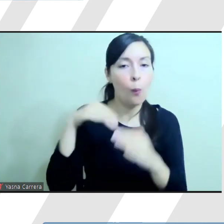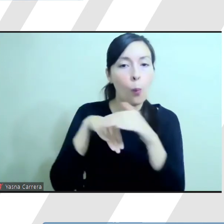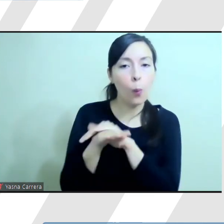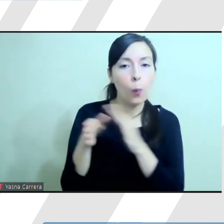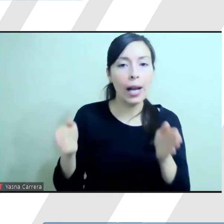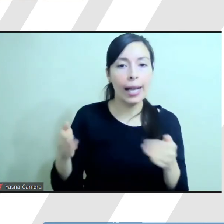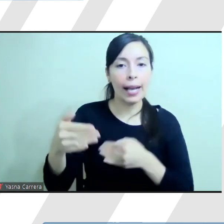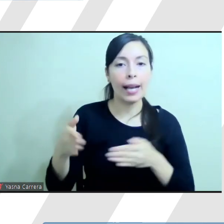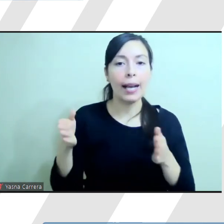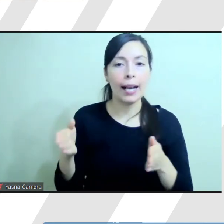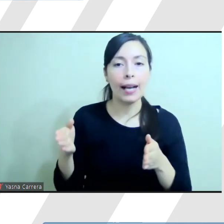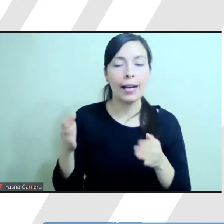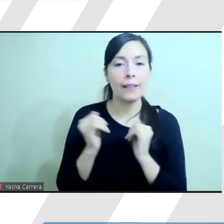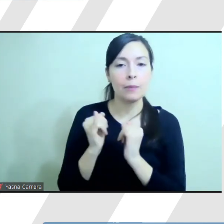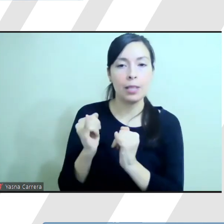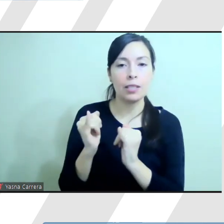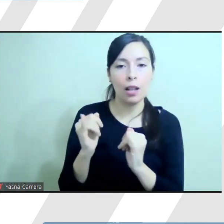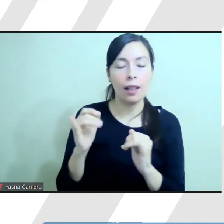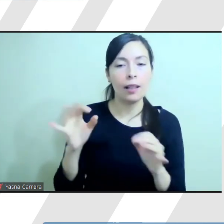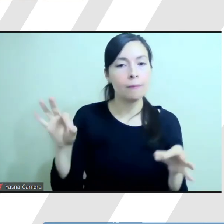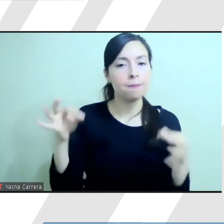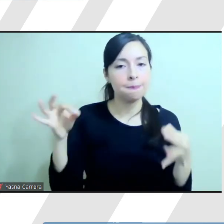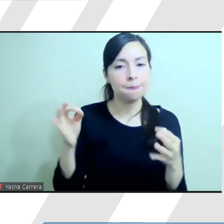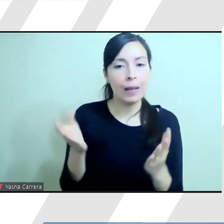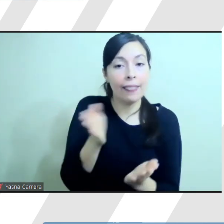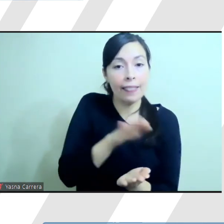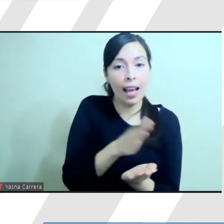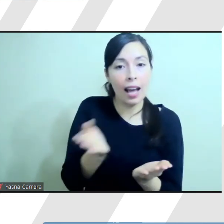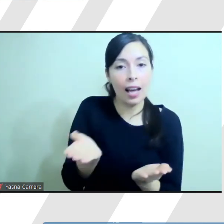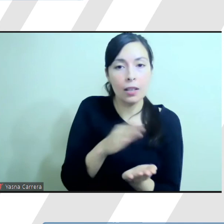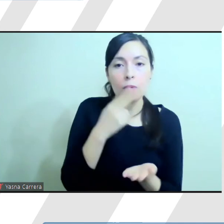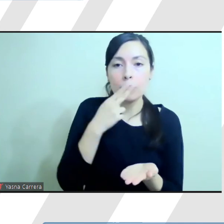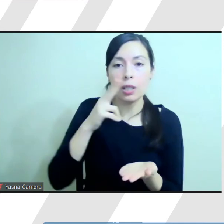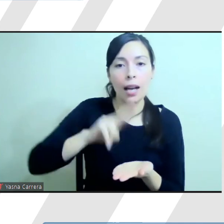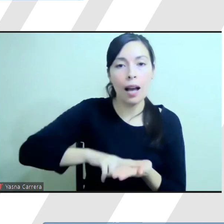con diarios de vida, cartas,